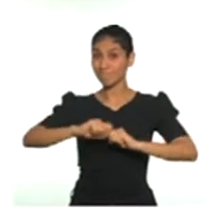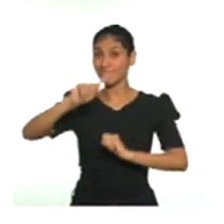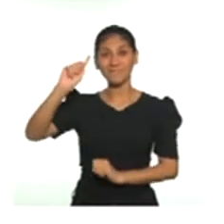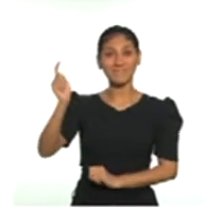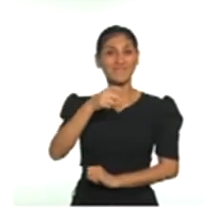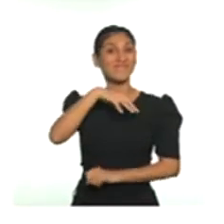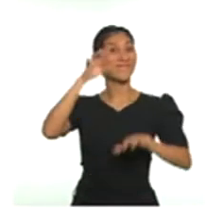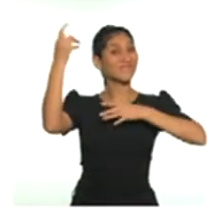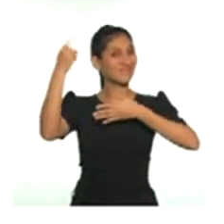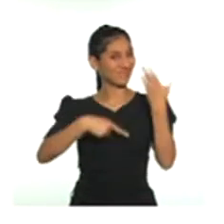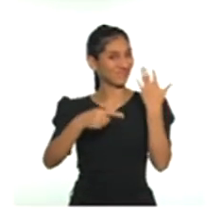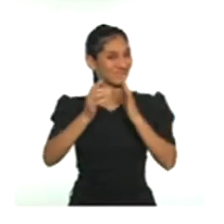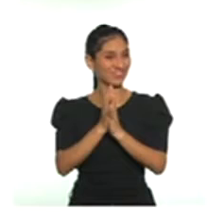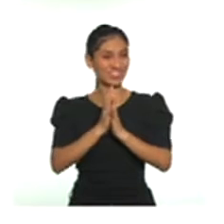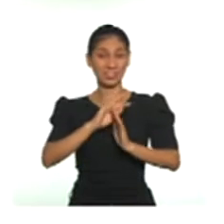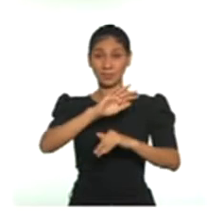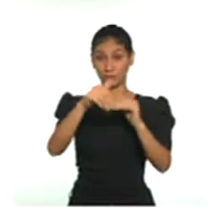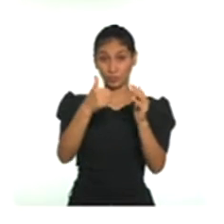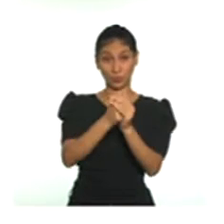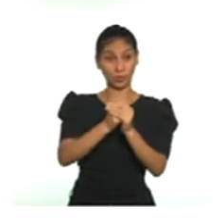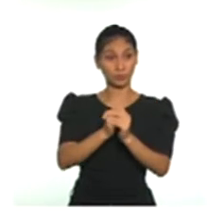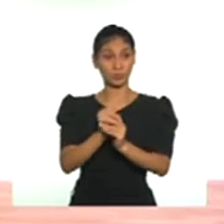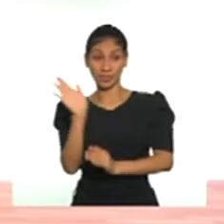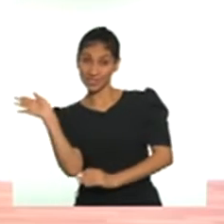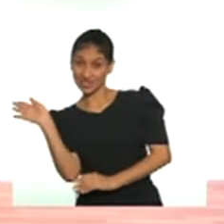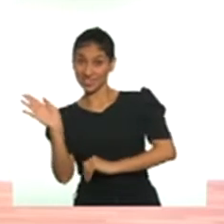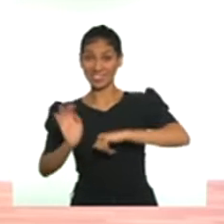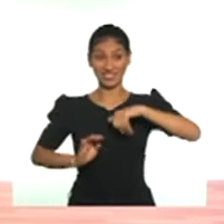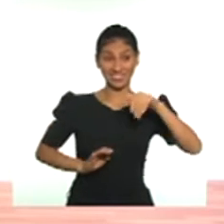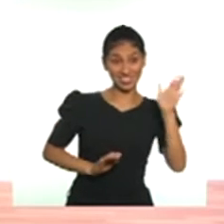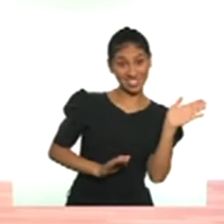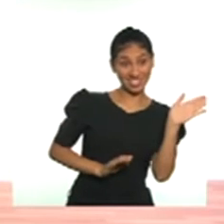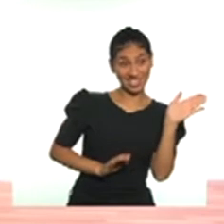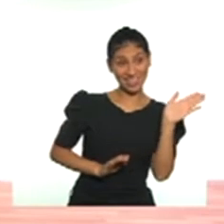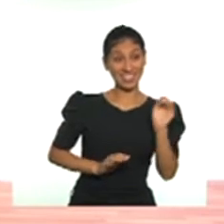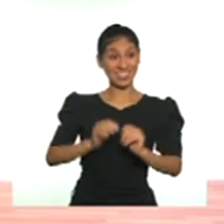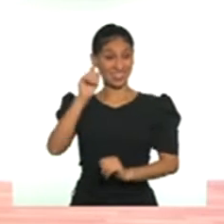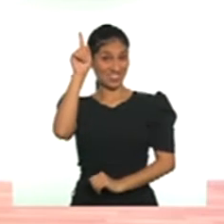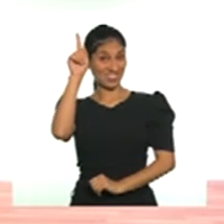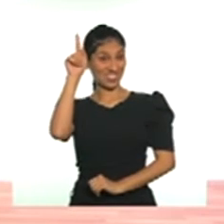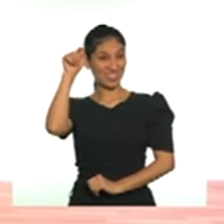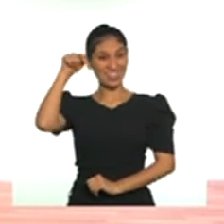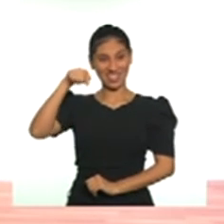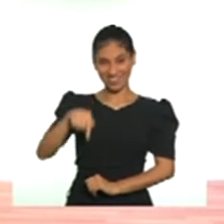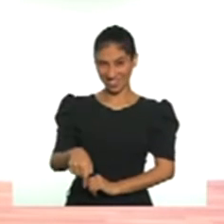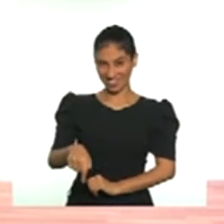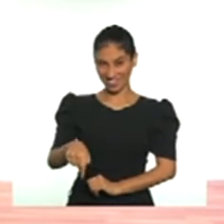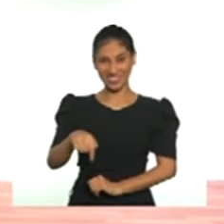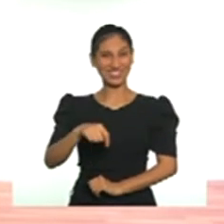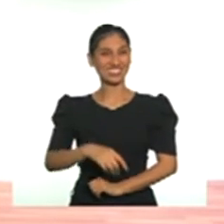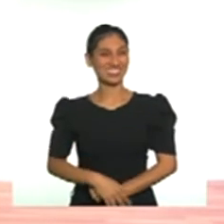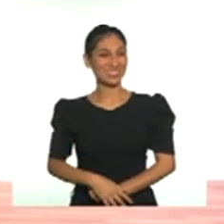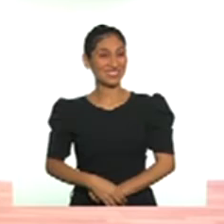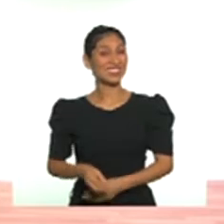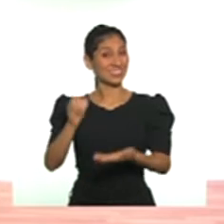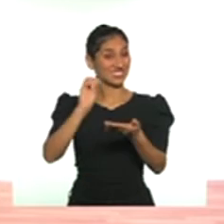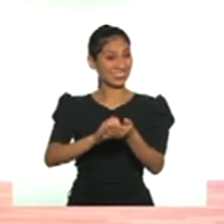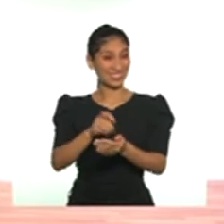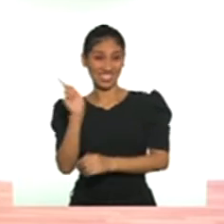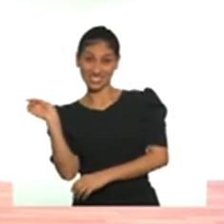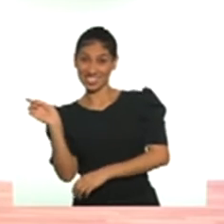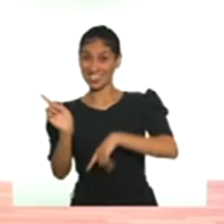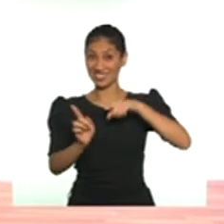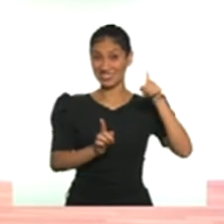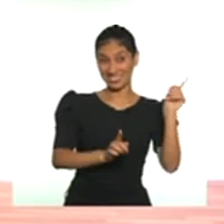lo primero que vamos a hacer es reconocer nuestras direcciones. Derecha, izquierda, arriba y abajo. Una vez